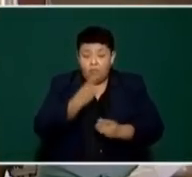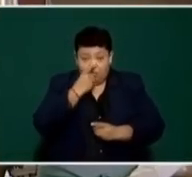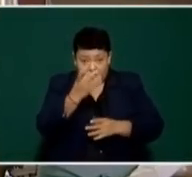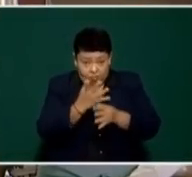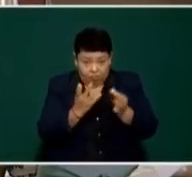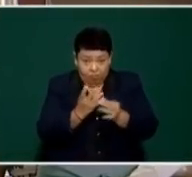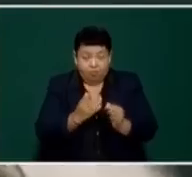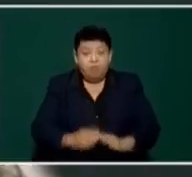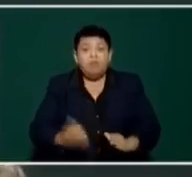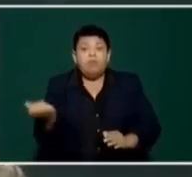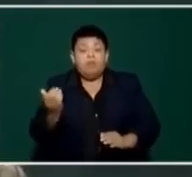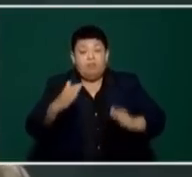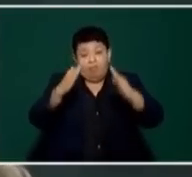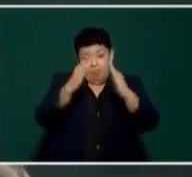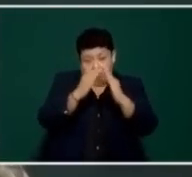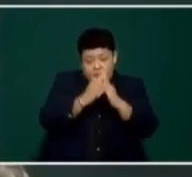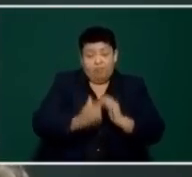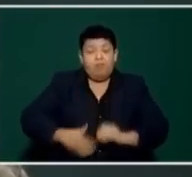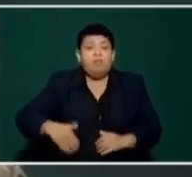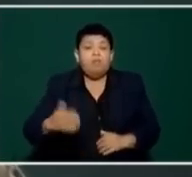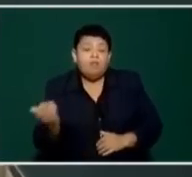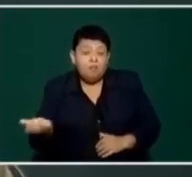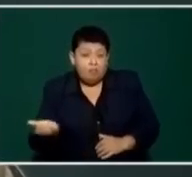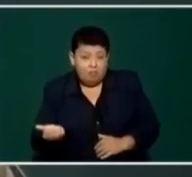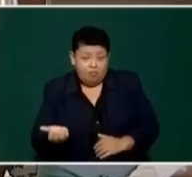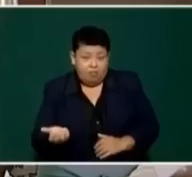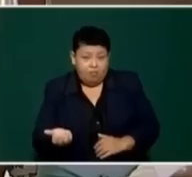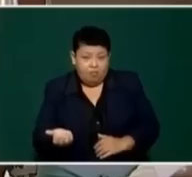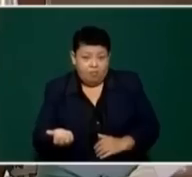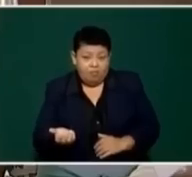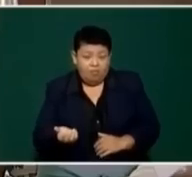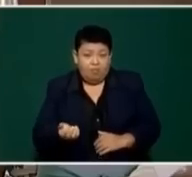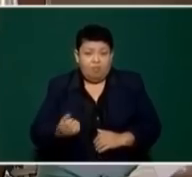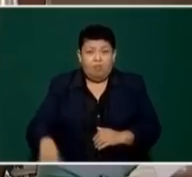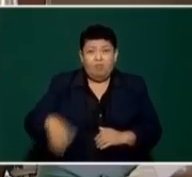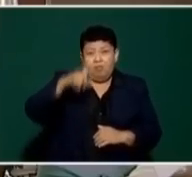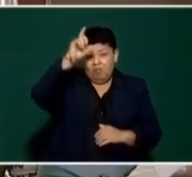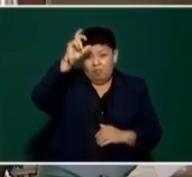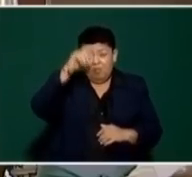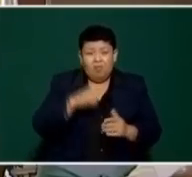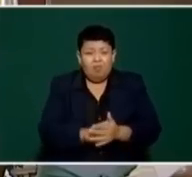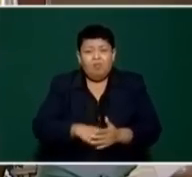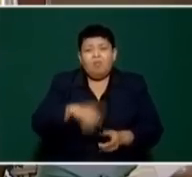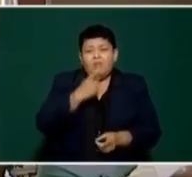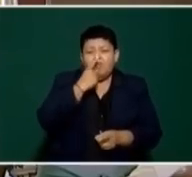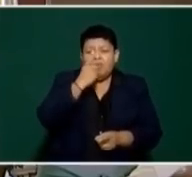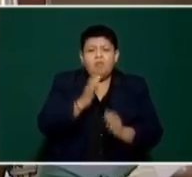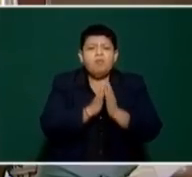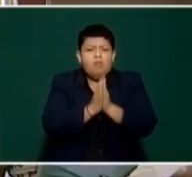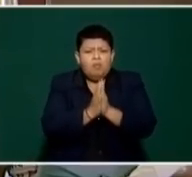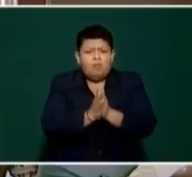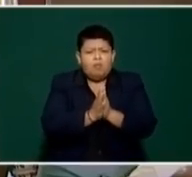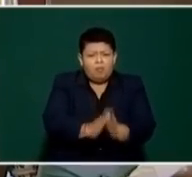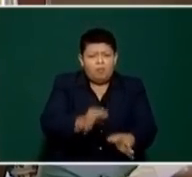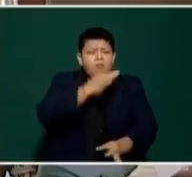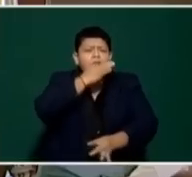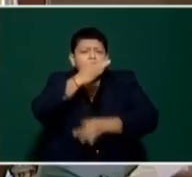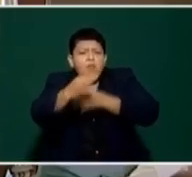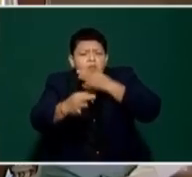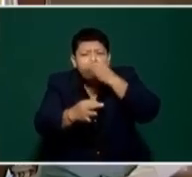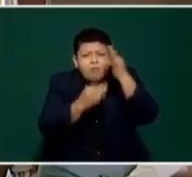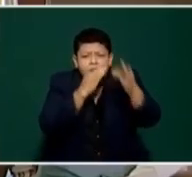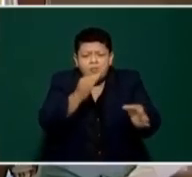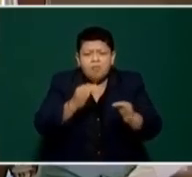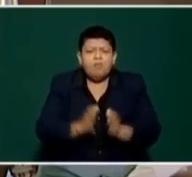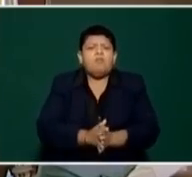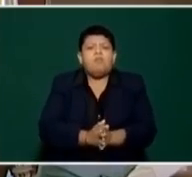hacer casas, muchos dicen que se puede servir para producir energía, pero cuando les decimos, a ver, pásenos la información, lo primero